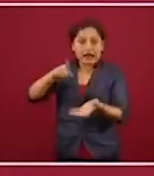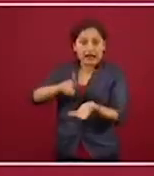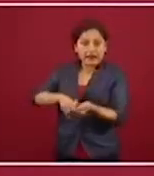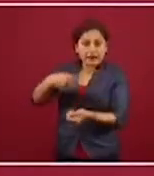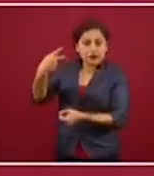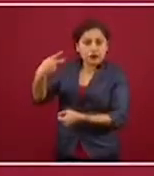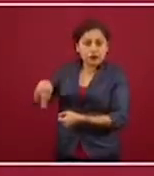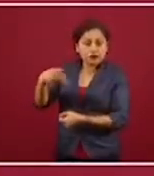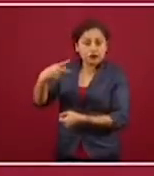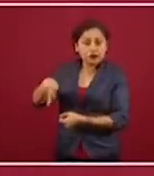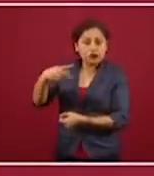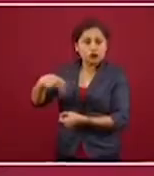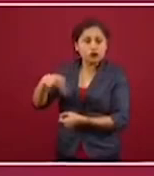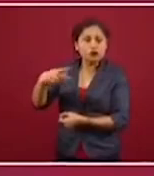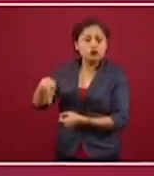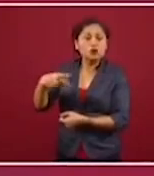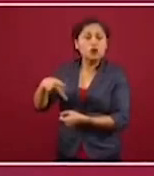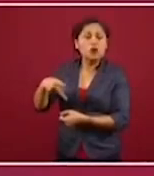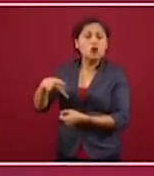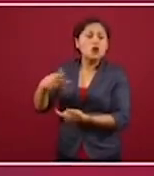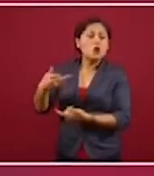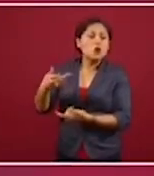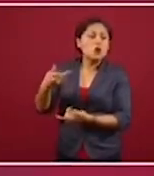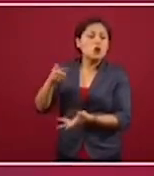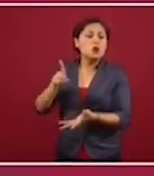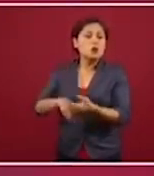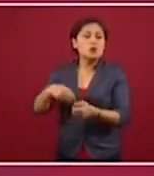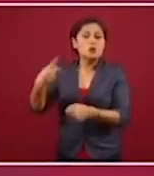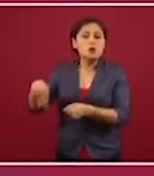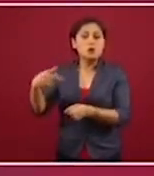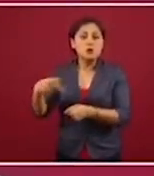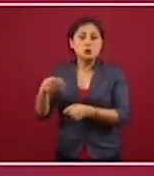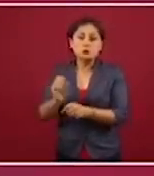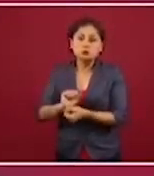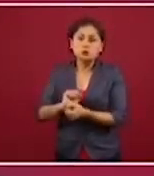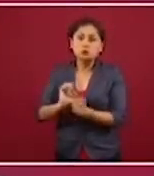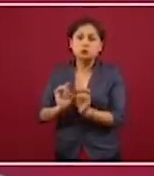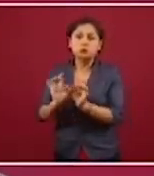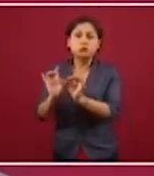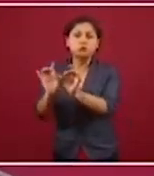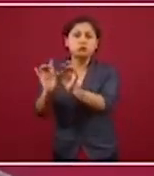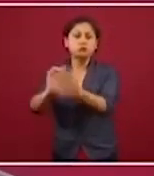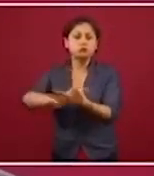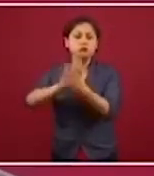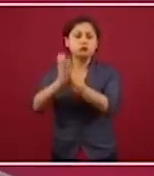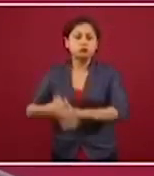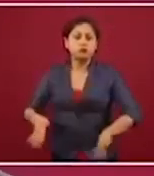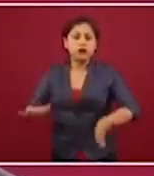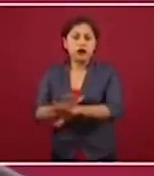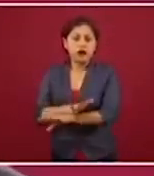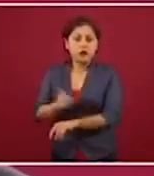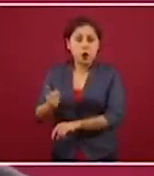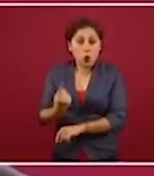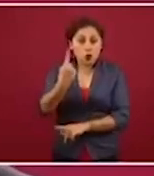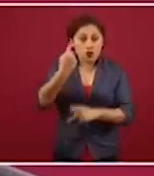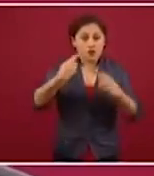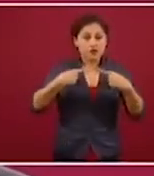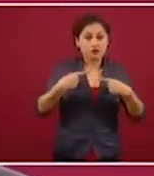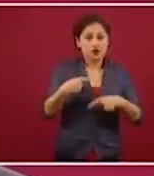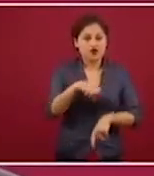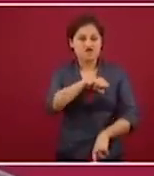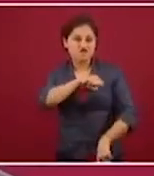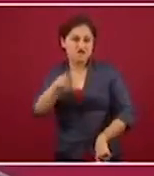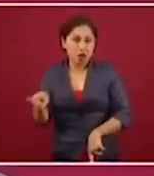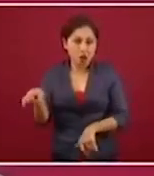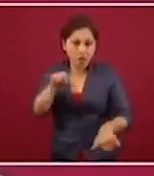no lo creo nadie en un laboratorio ni es una arma biológica que va a acabar con el mundo ahora el origen de la epidemia es un